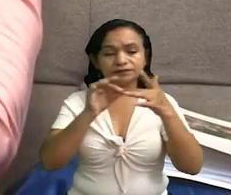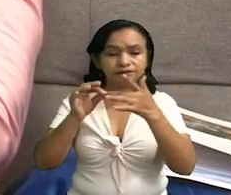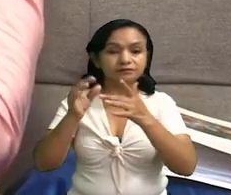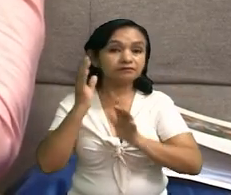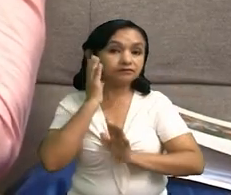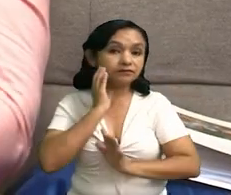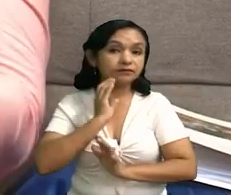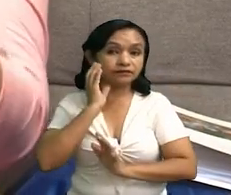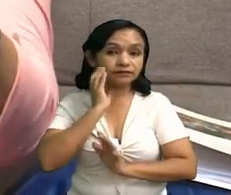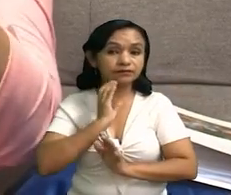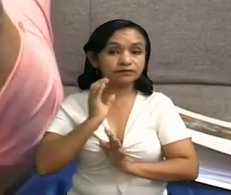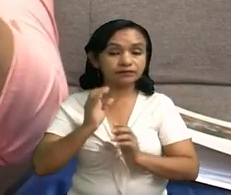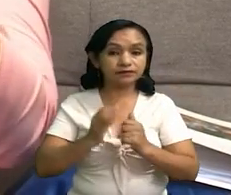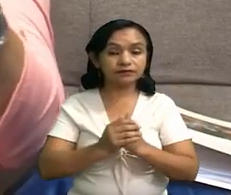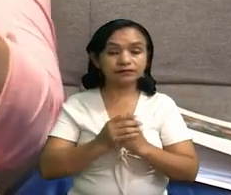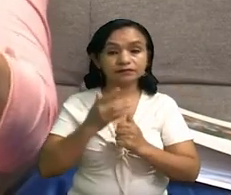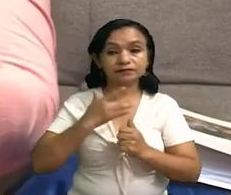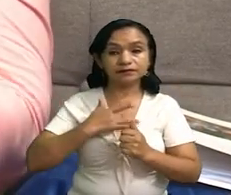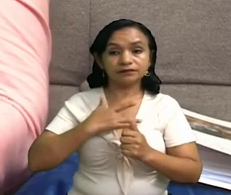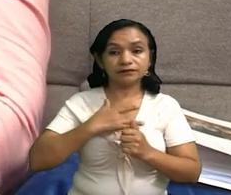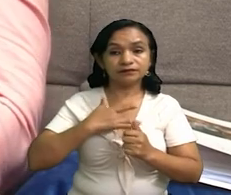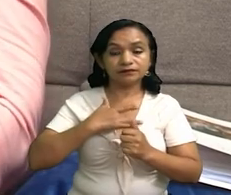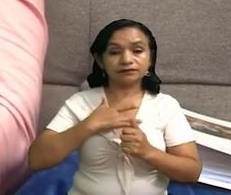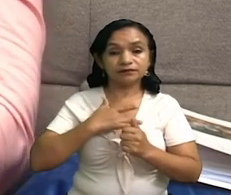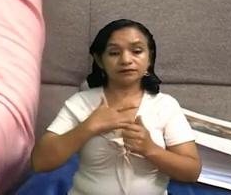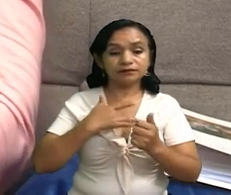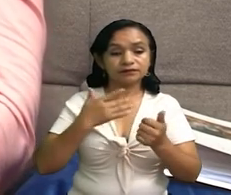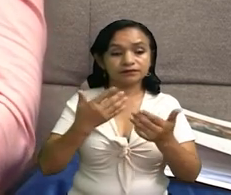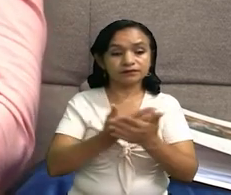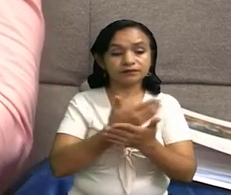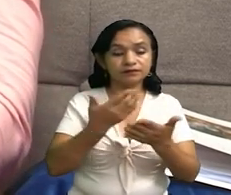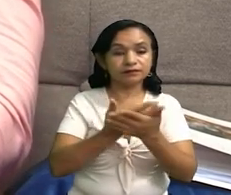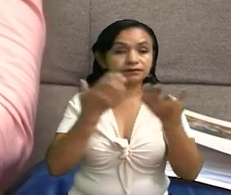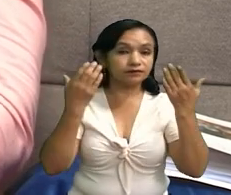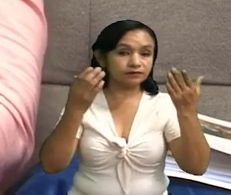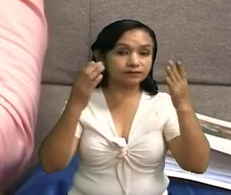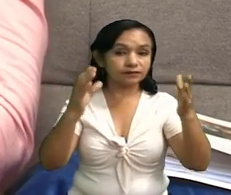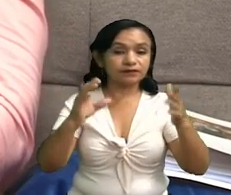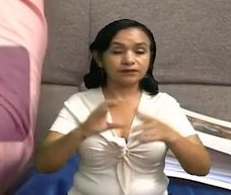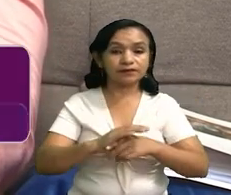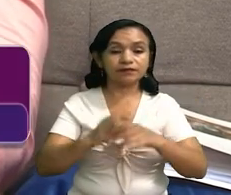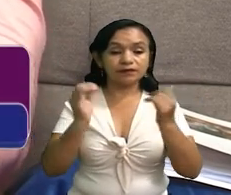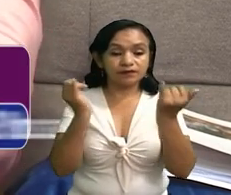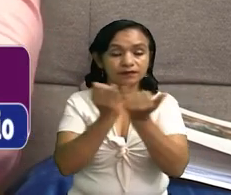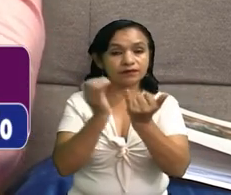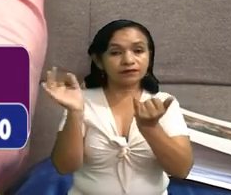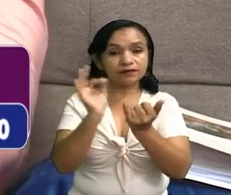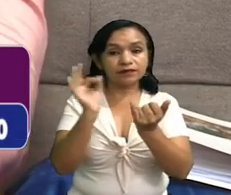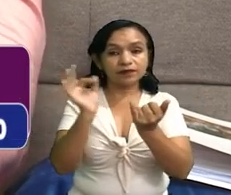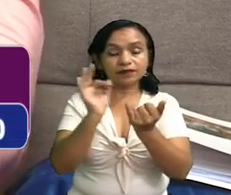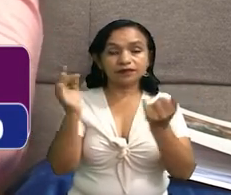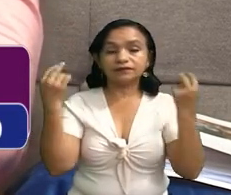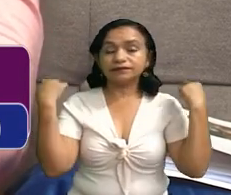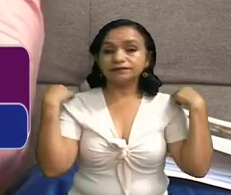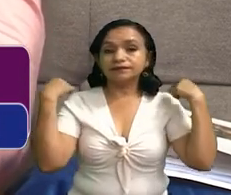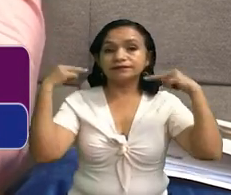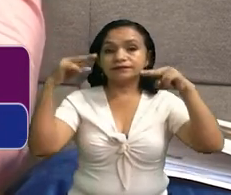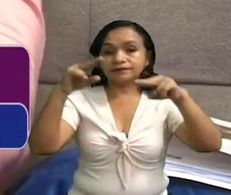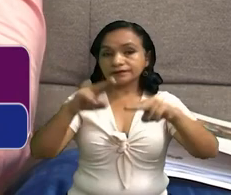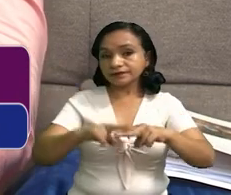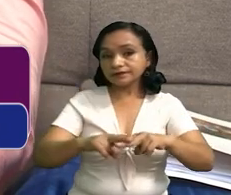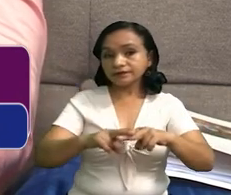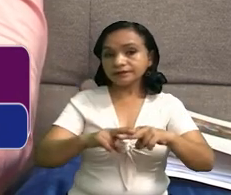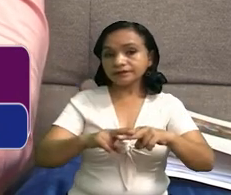capacitados, pero lo que necesitan es la actualización. Claro. Igualmente con los profesores.